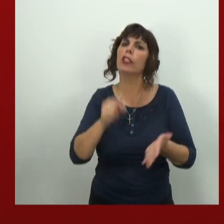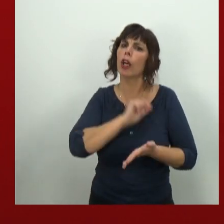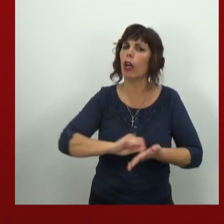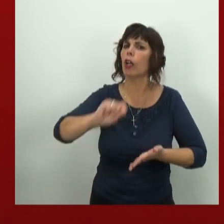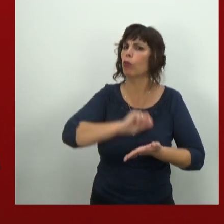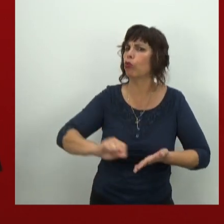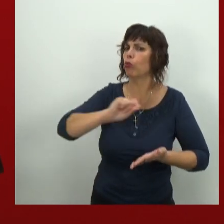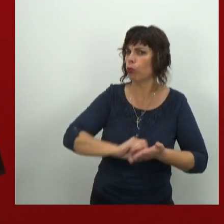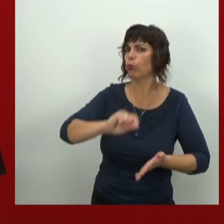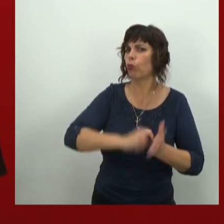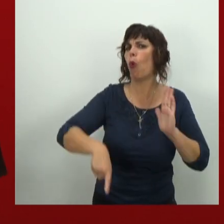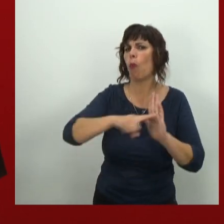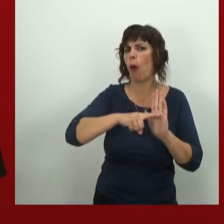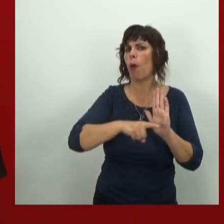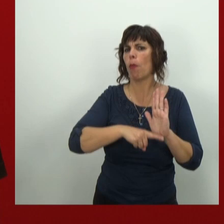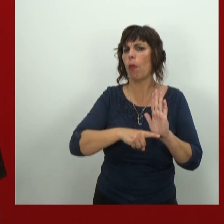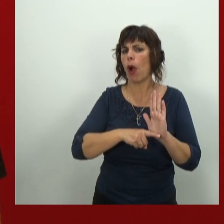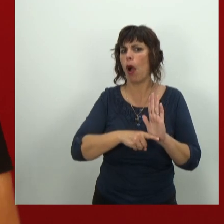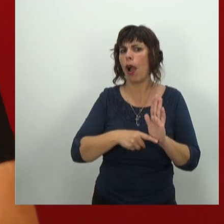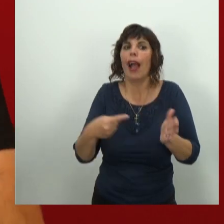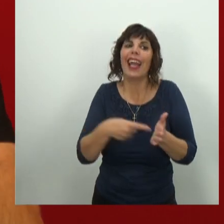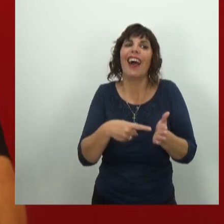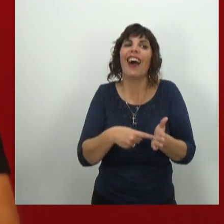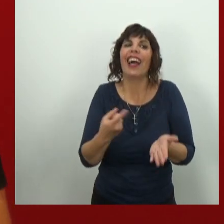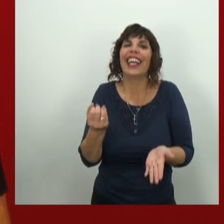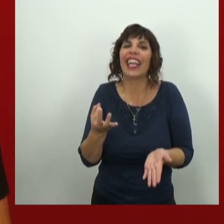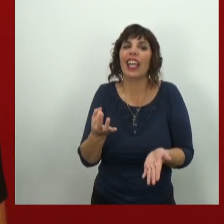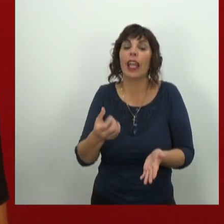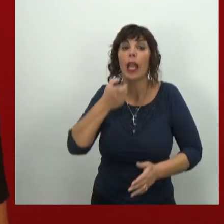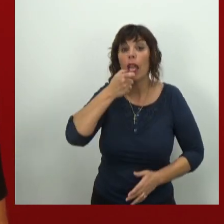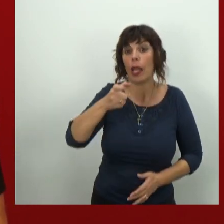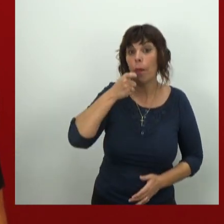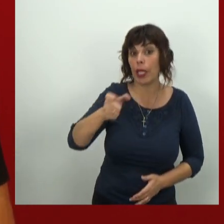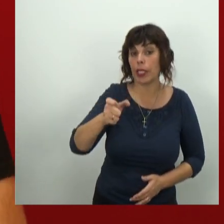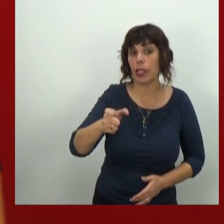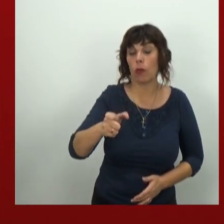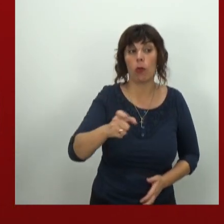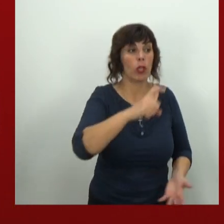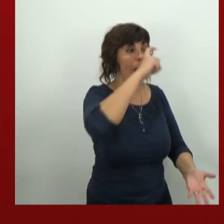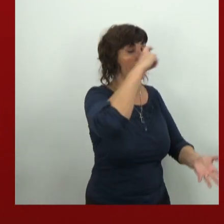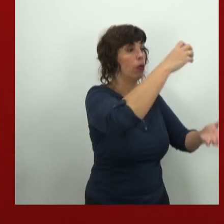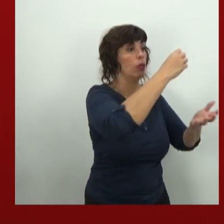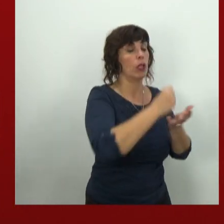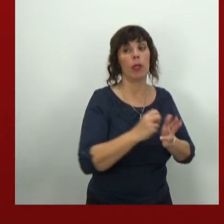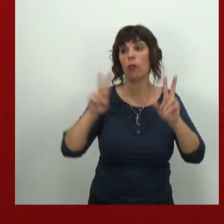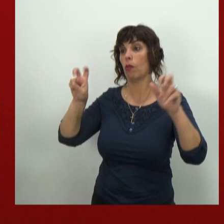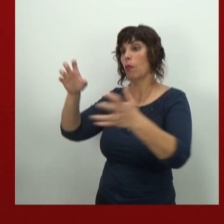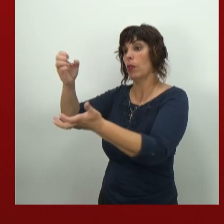con los versículos que contiene el Antiguo y el Nuevo Testamento del reino.